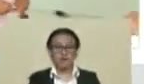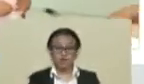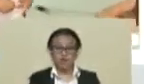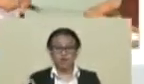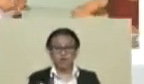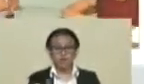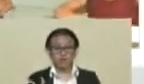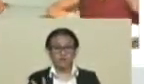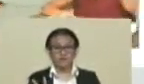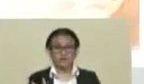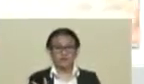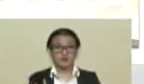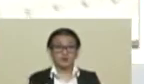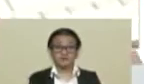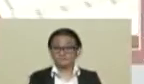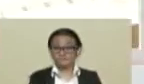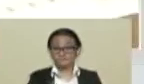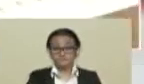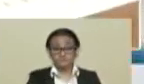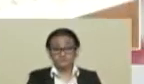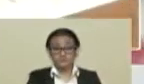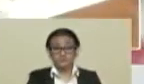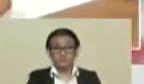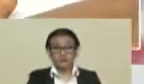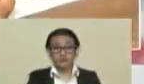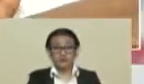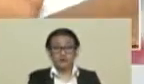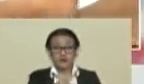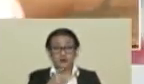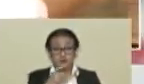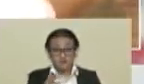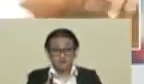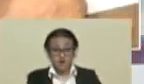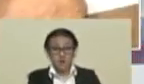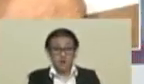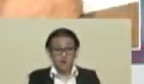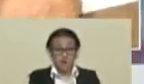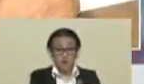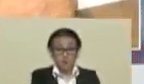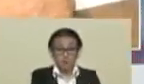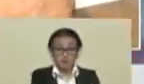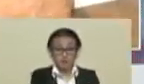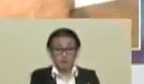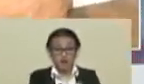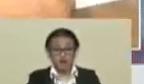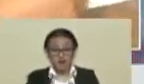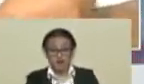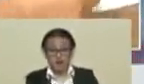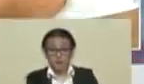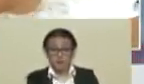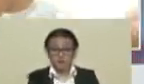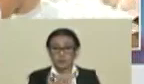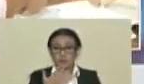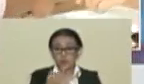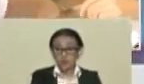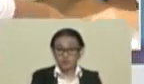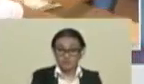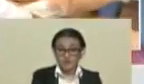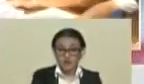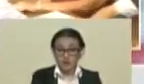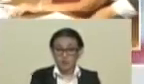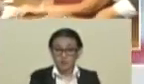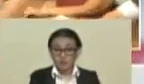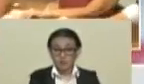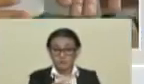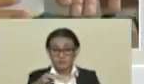venezolanos y lamentablemente quienes gobiernan por la oposición en alcaldías y gobernaciones, como es el caso de la gobernación de Miranda, han